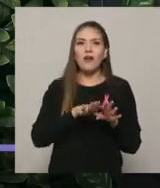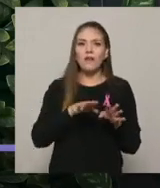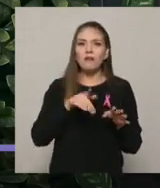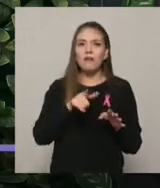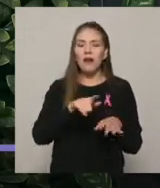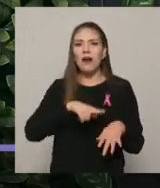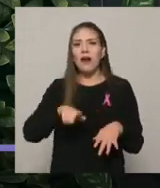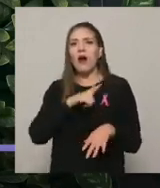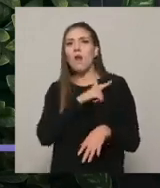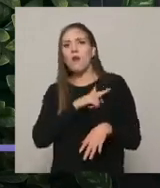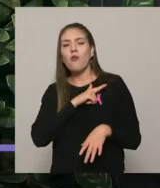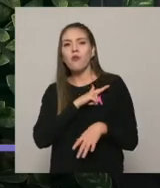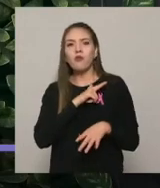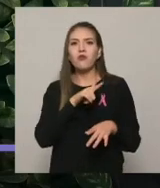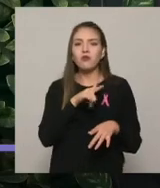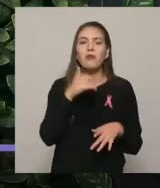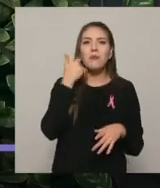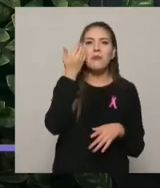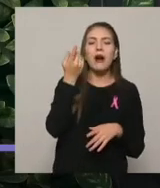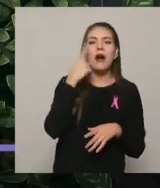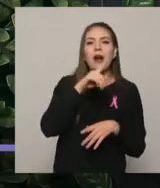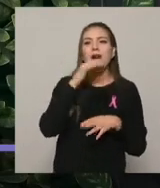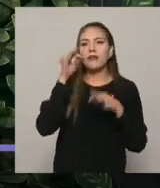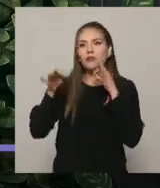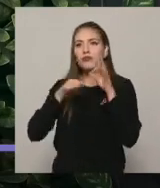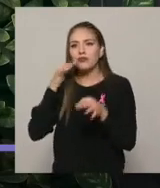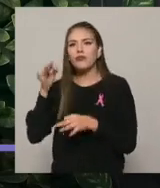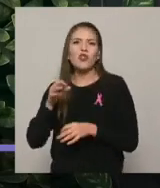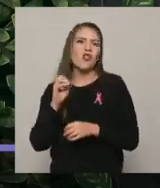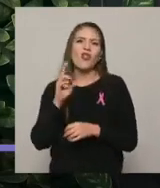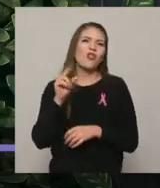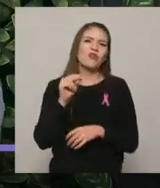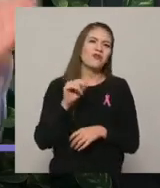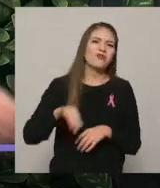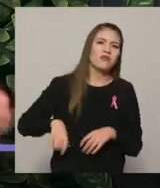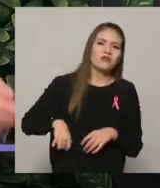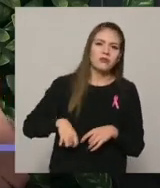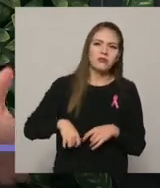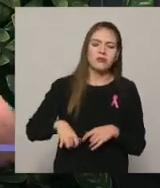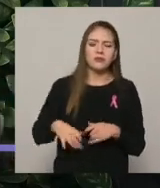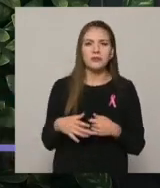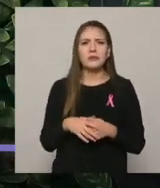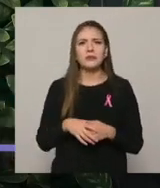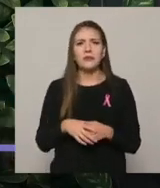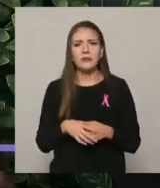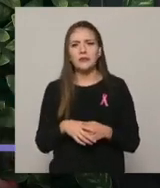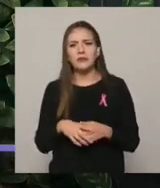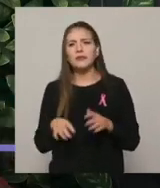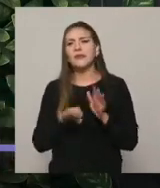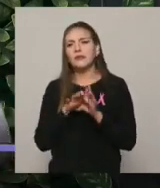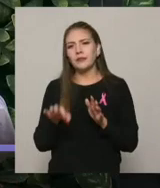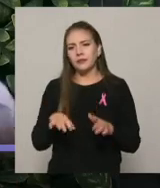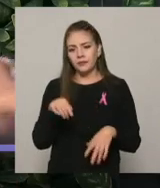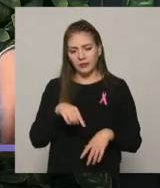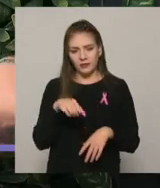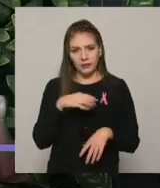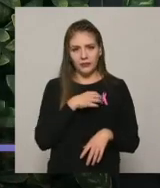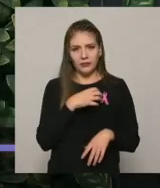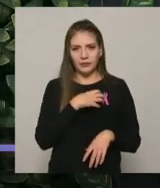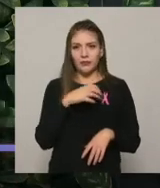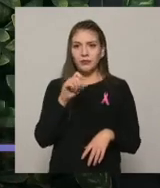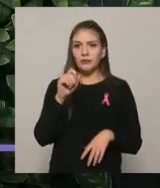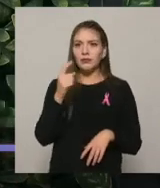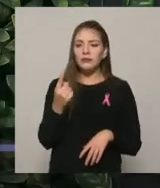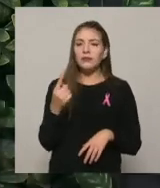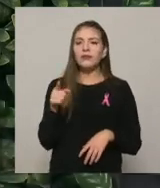de comunicación quieran difundirla? Claro que sí. Voy a poner un ejemplo de aquí de Capital. Le hemos estado